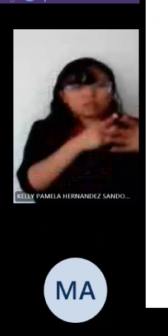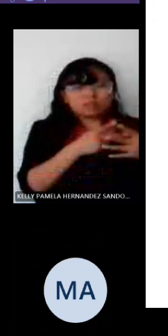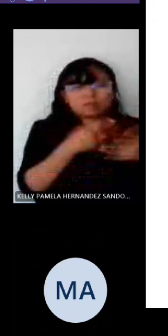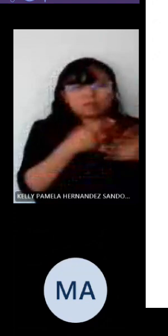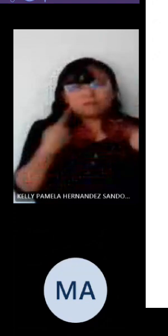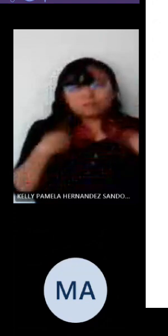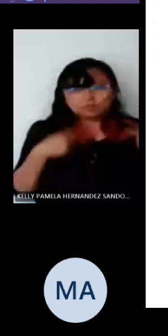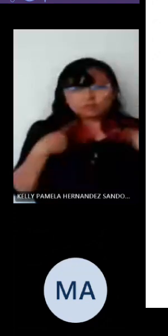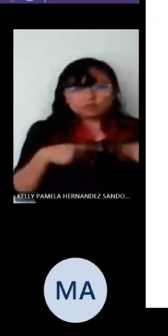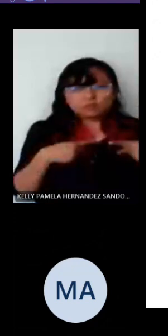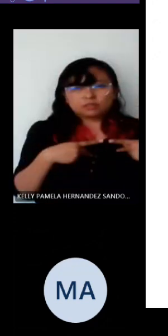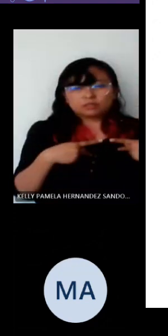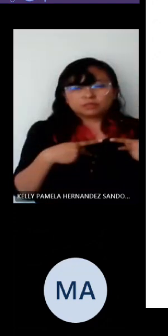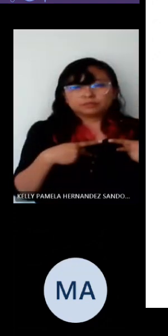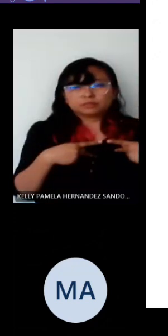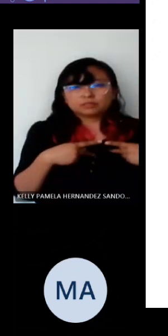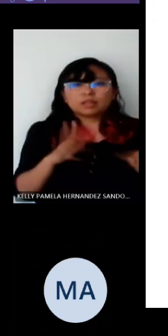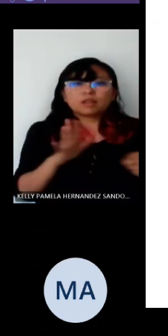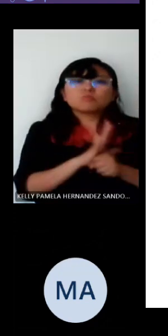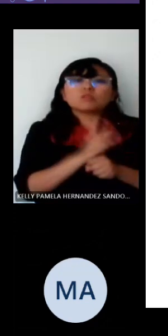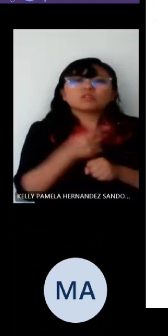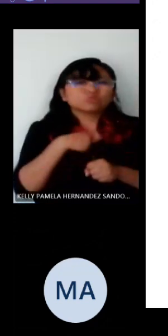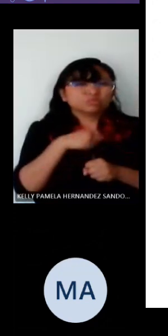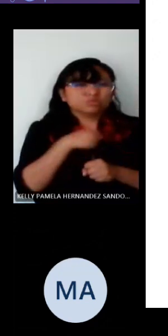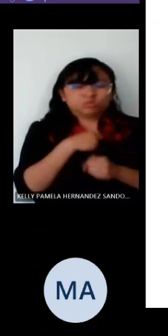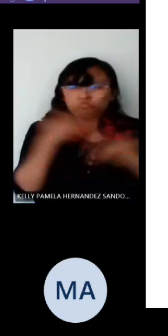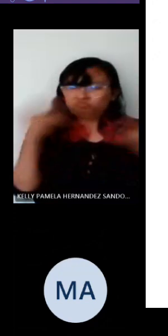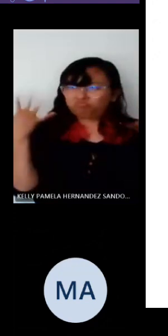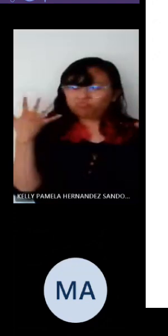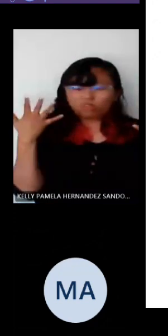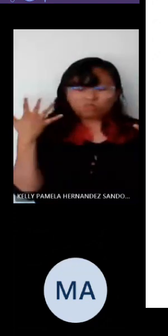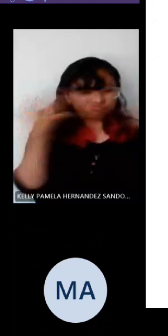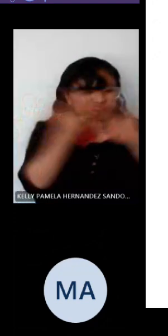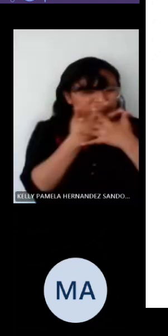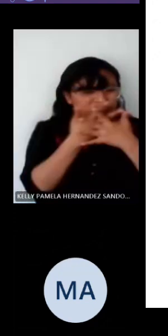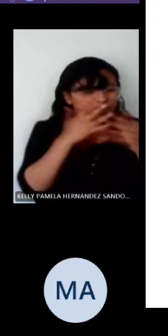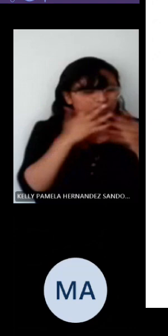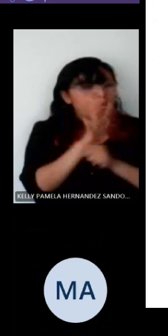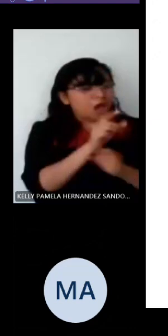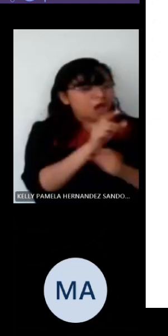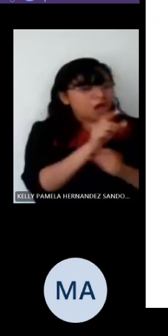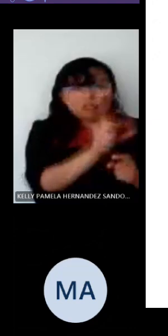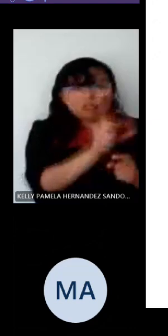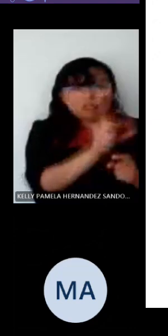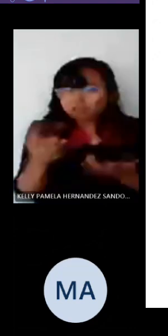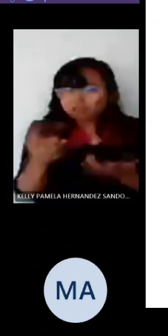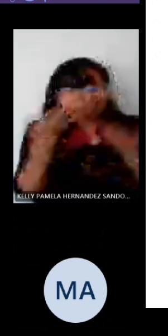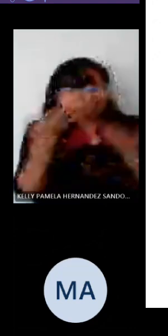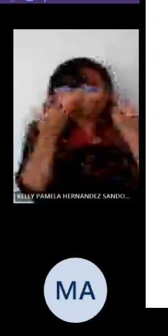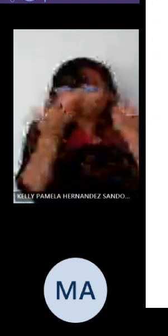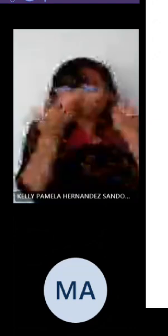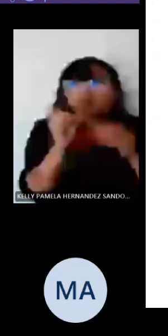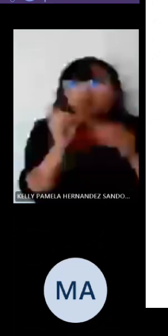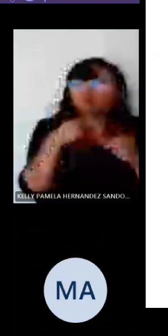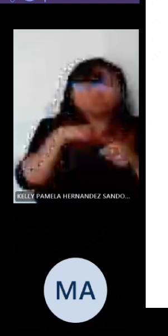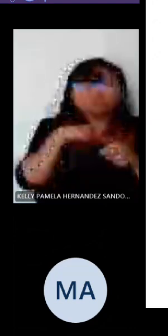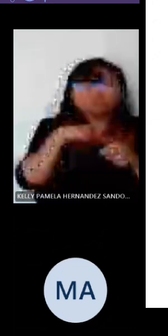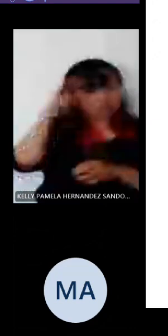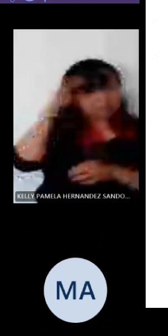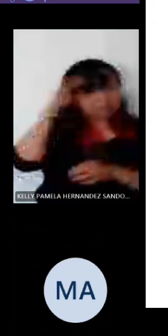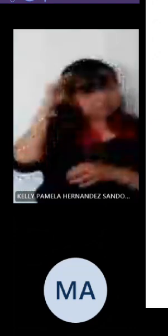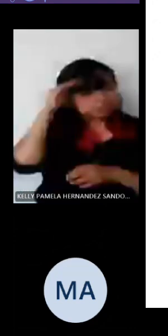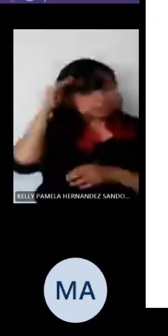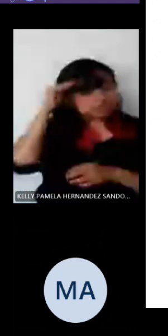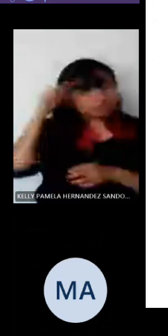que no confundamos o que no tengamos una mala expectativa con respecto a un estudio